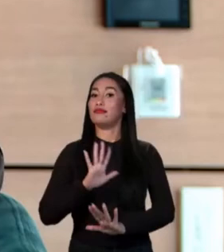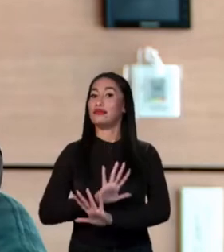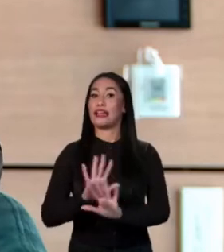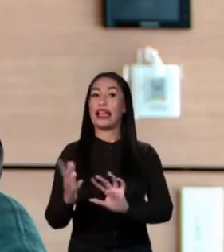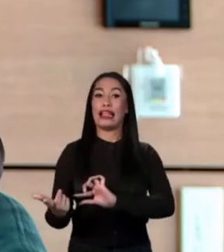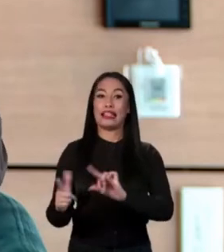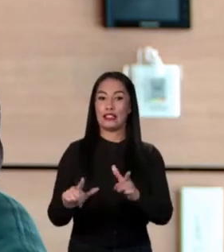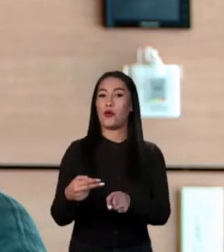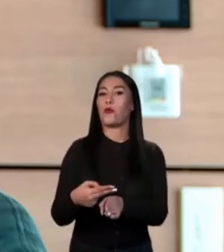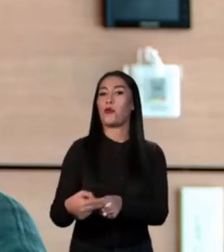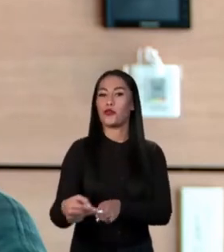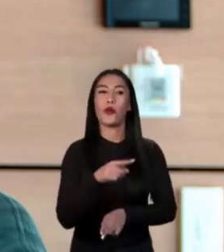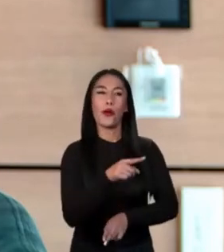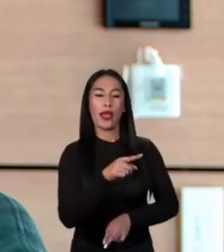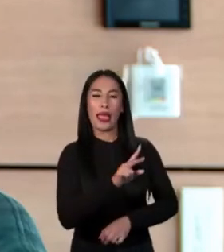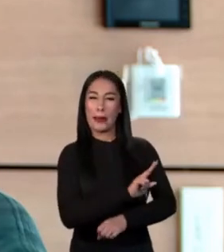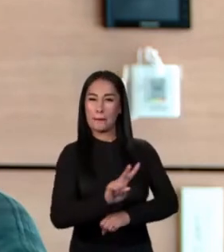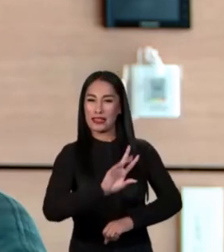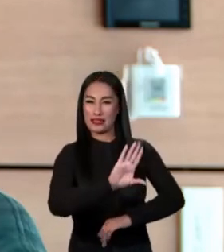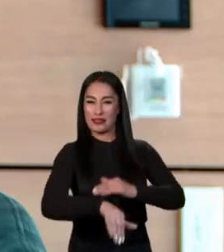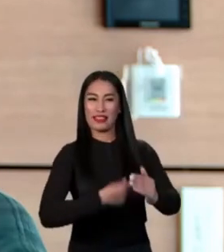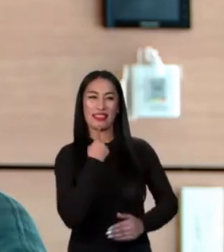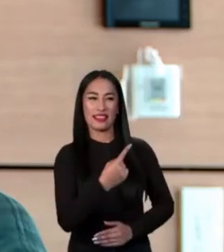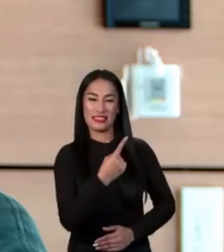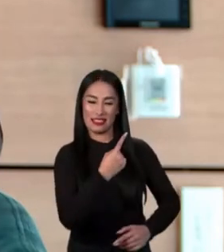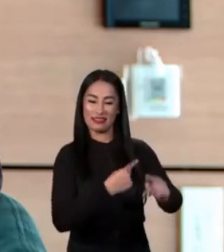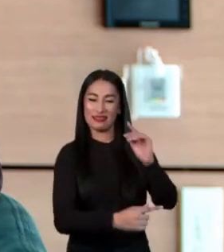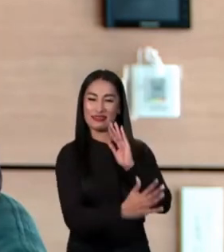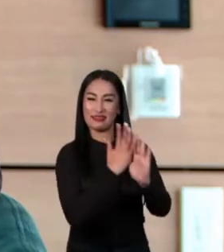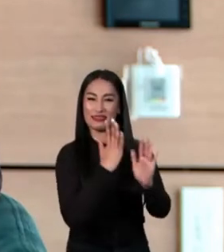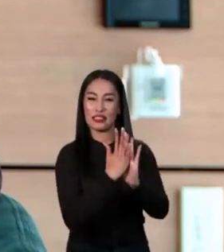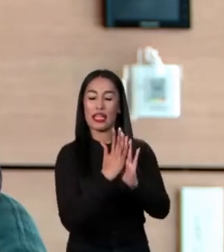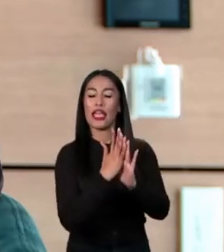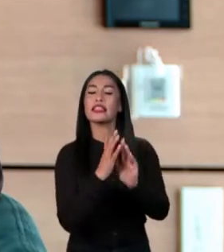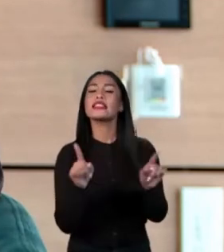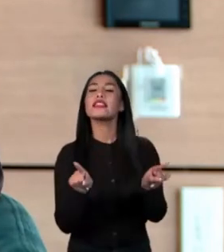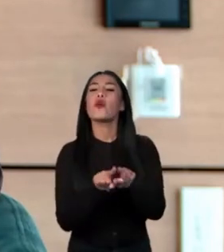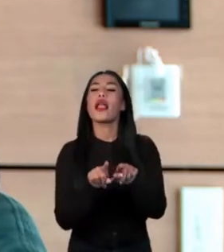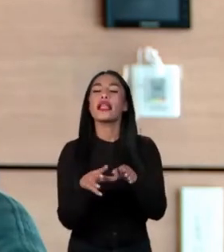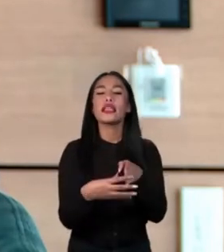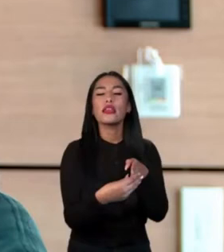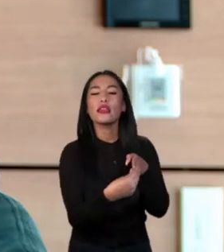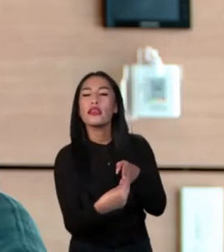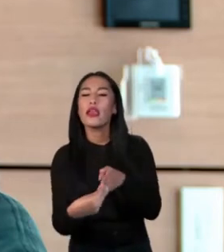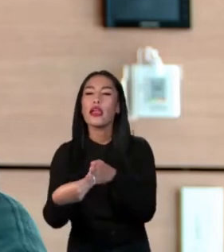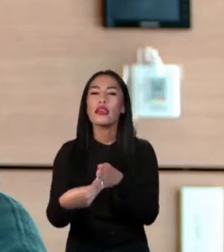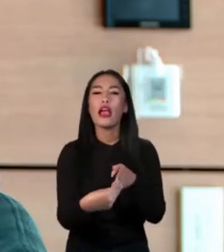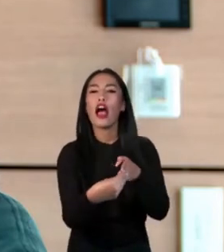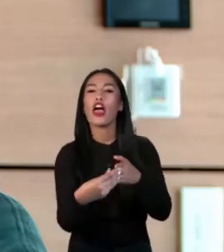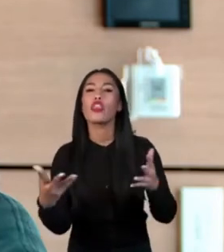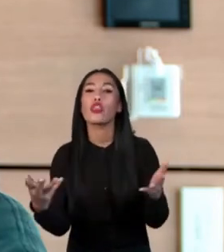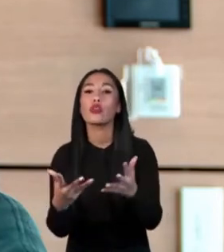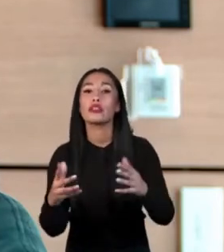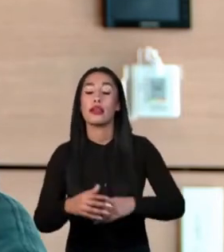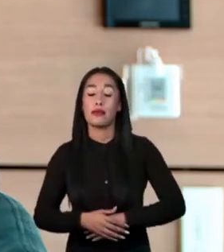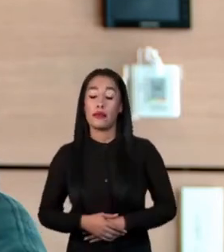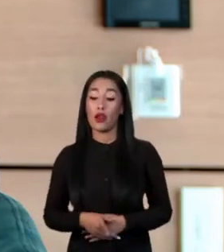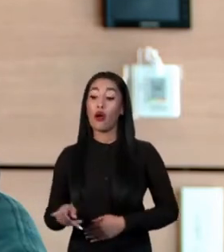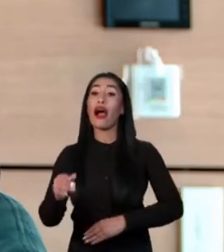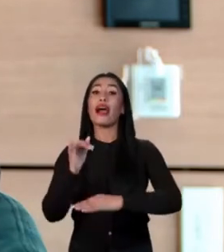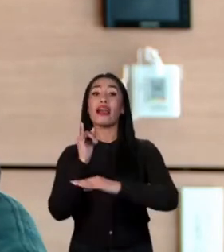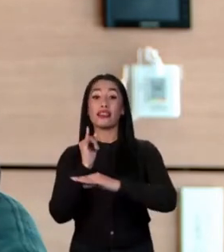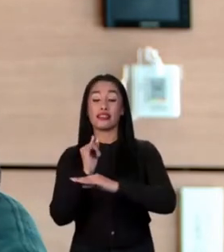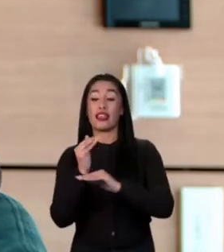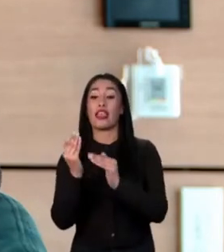como lo dijo el viceministro a las personas les va a dar una guía hacia dónde ir pero es que a las instituciones de educación superior si lo